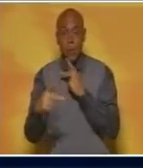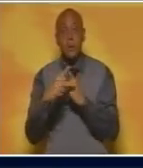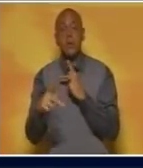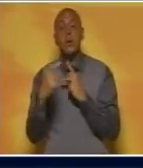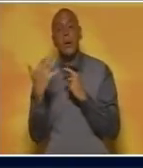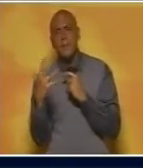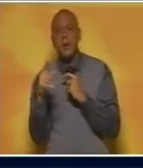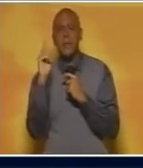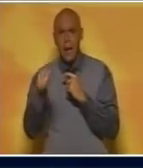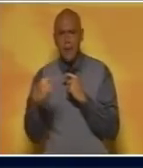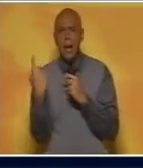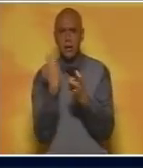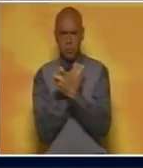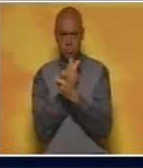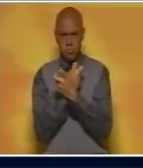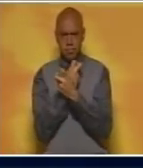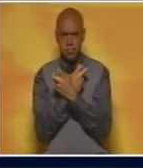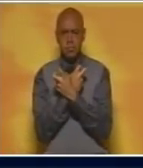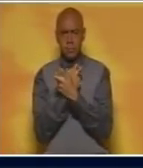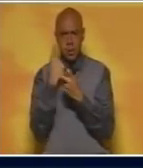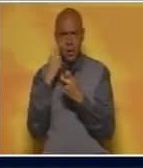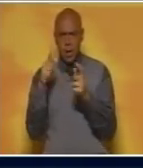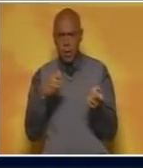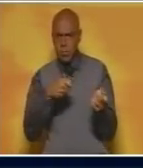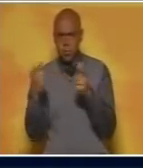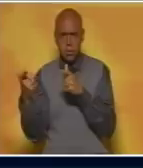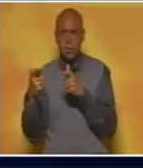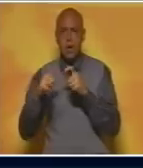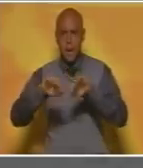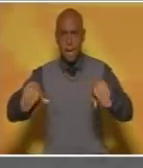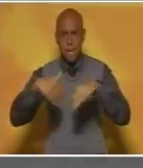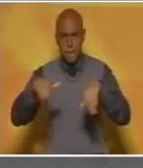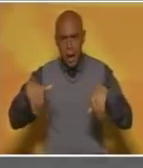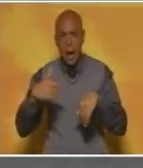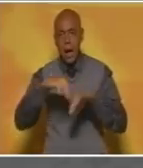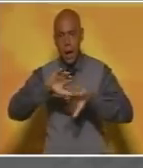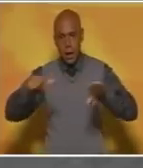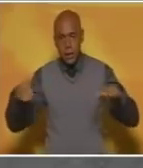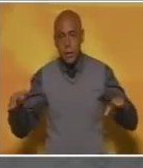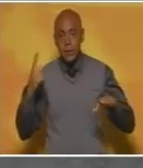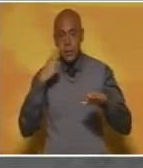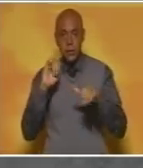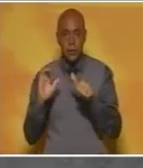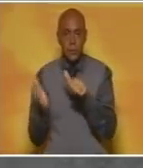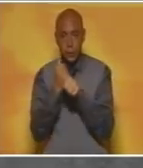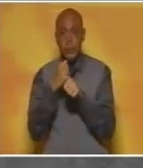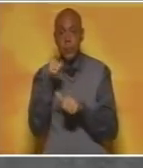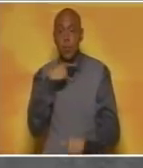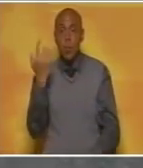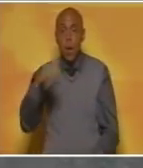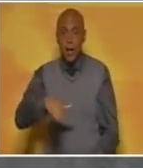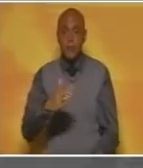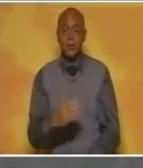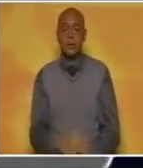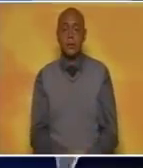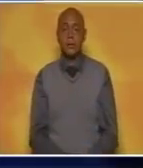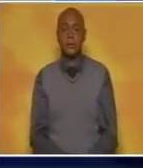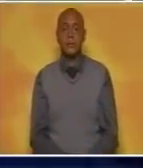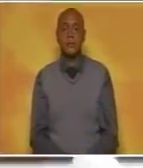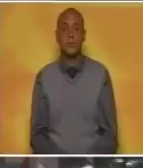de al-Baghdadi, que fueron lanzados al mar dentro del periodo de 24 horas que siguió a su muerte.